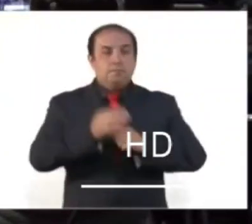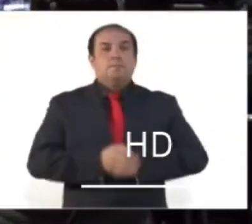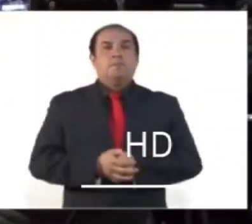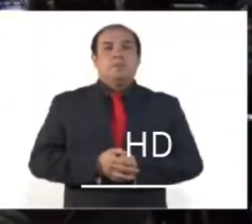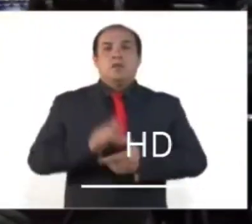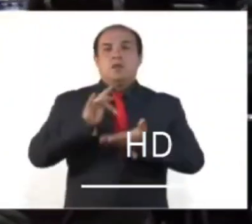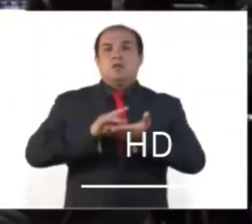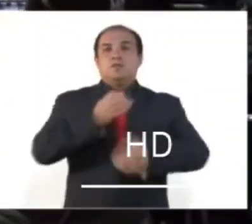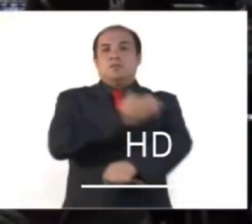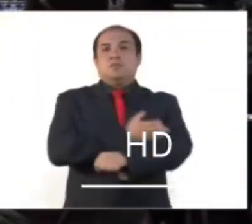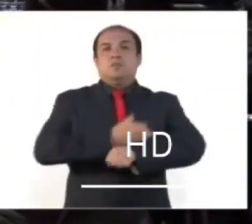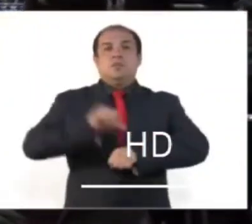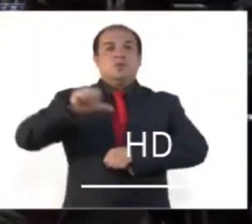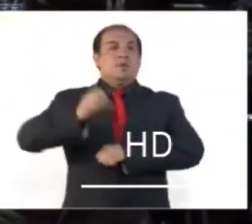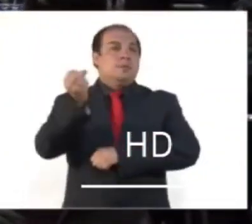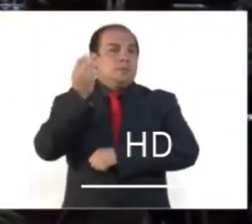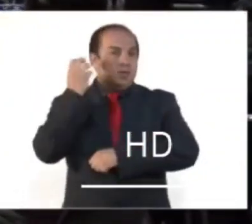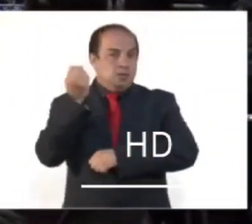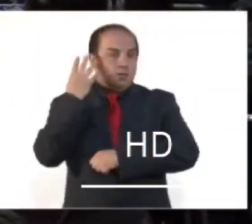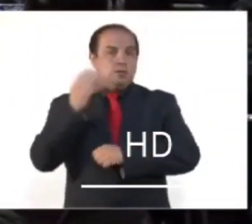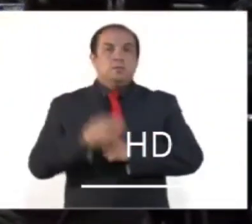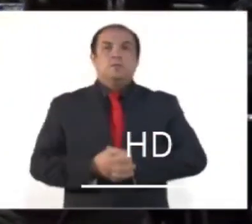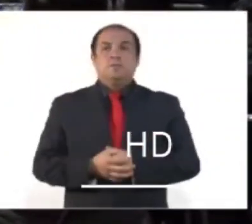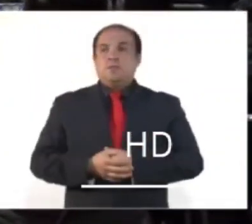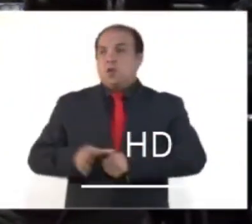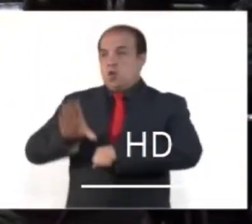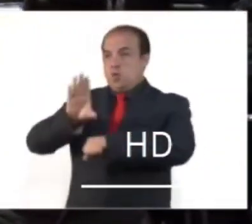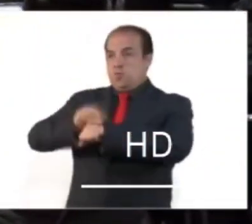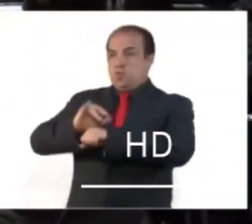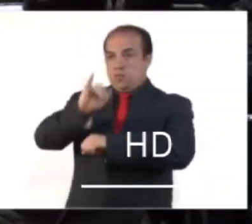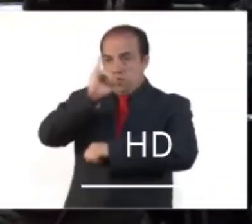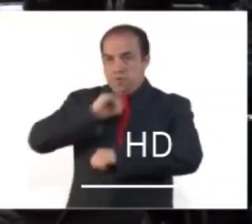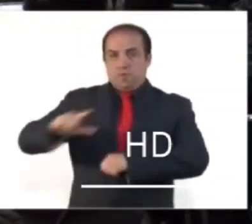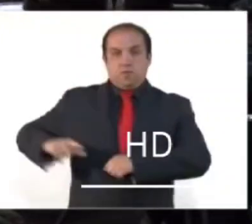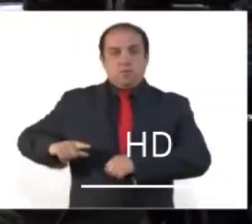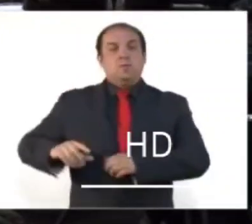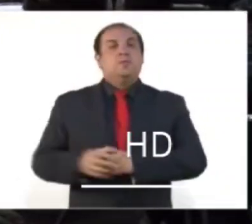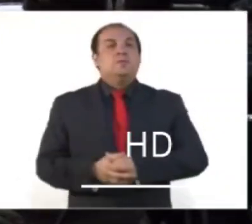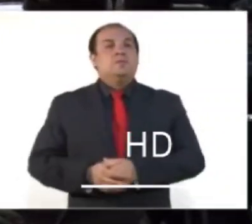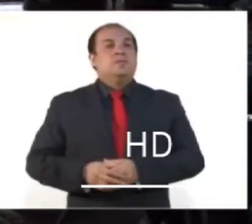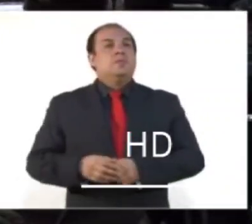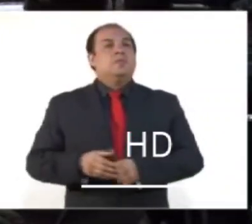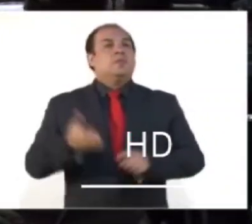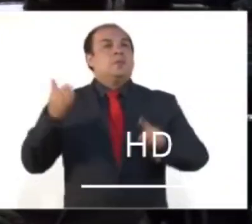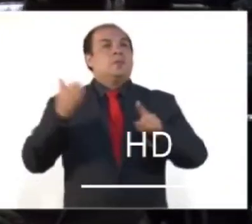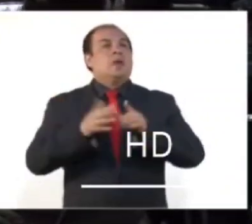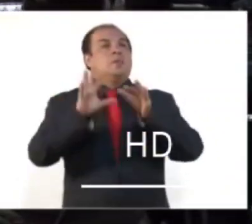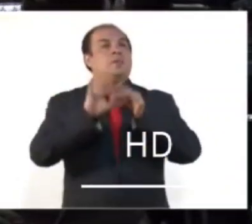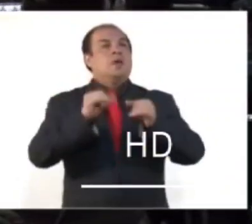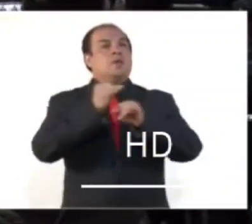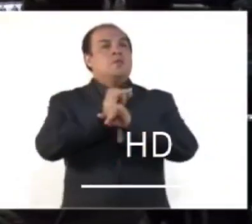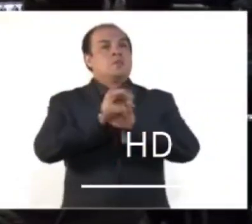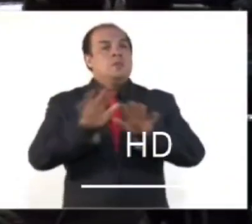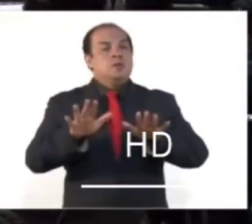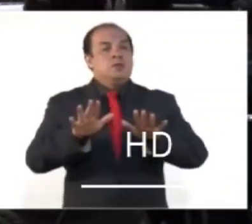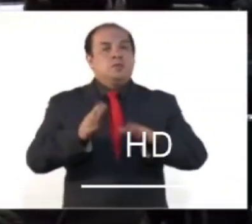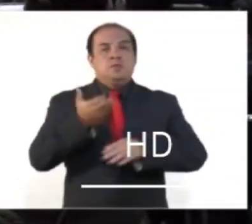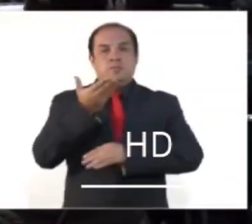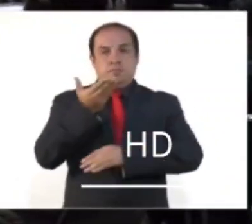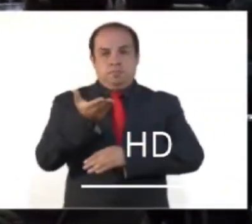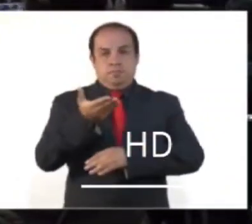acto. Y con su permiso, jefe de gobierno, daré el informe que se me